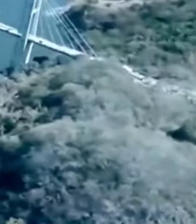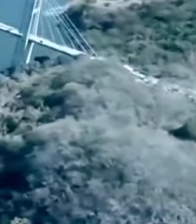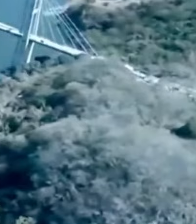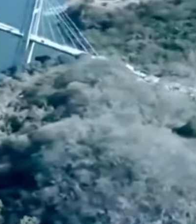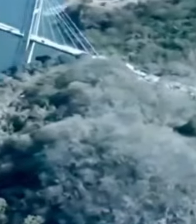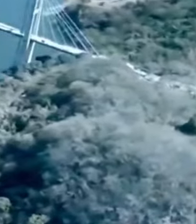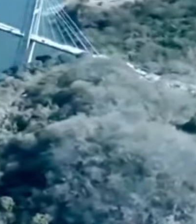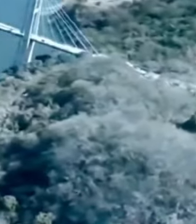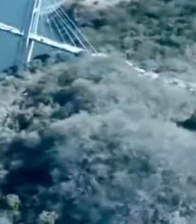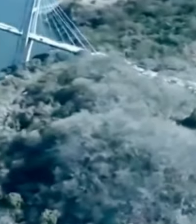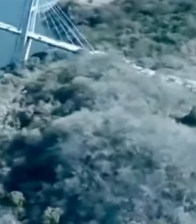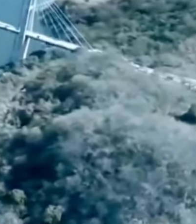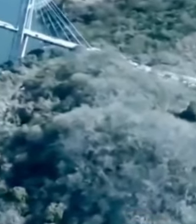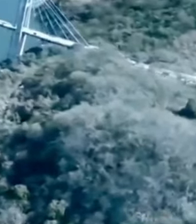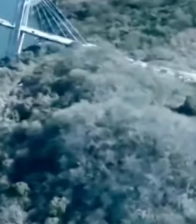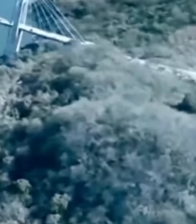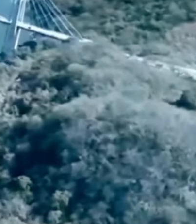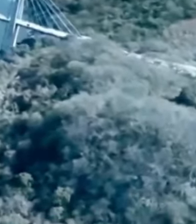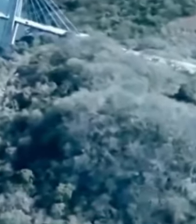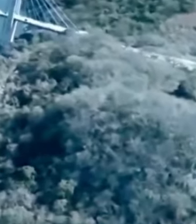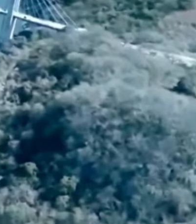todo. Vean atrás.